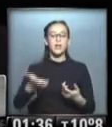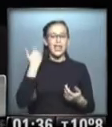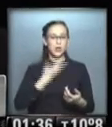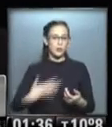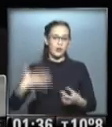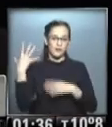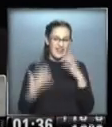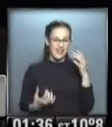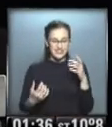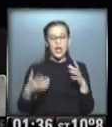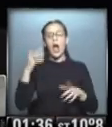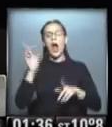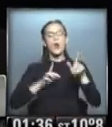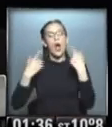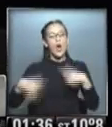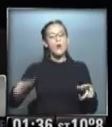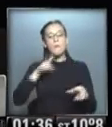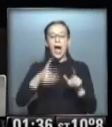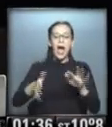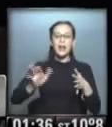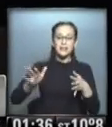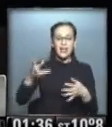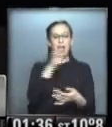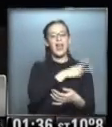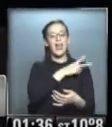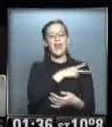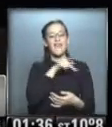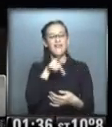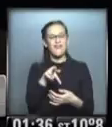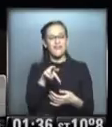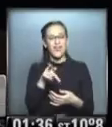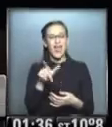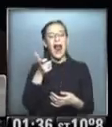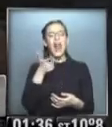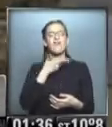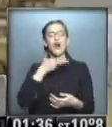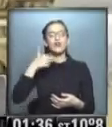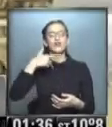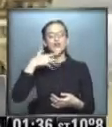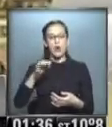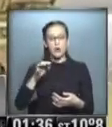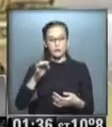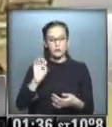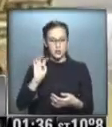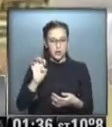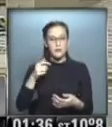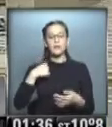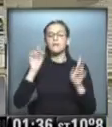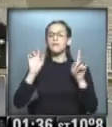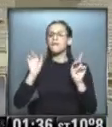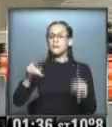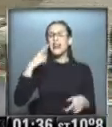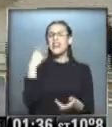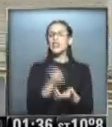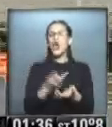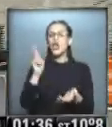Con similares conceptos, se pronunció el jefe del bloque de la coalición cívica, Alfonso Prat Gay, quien compartió la decisión de reabrir